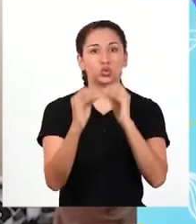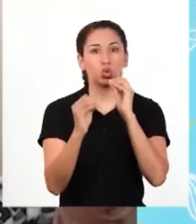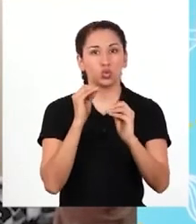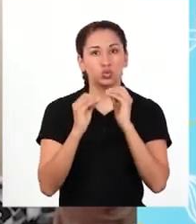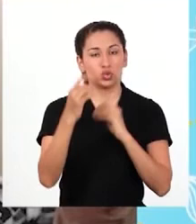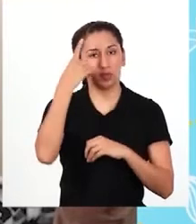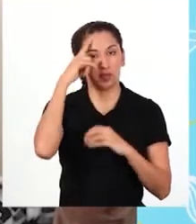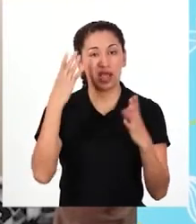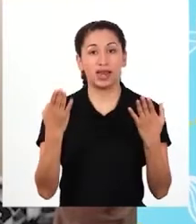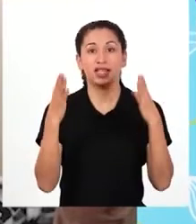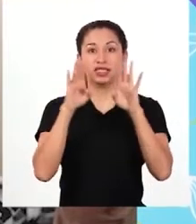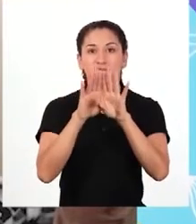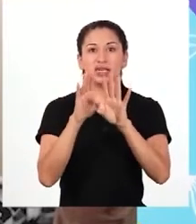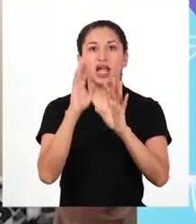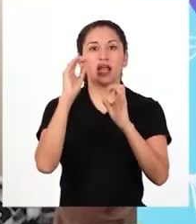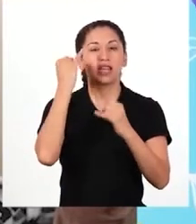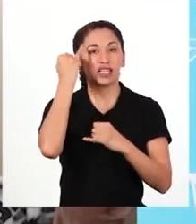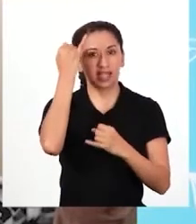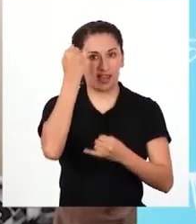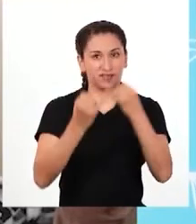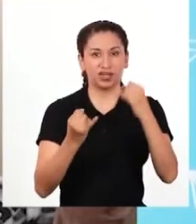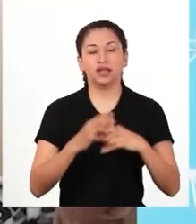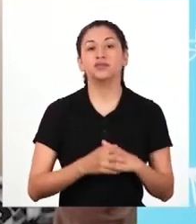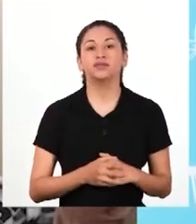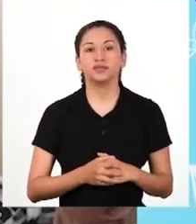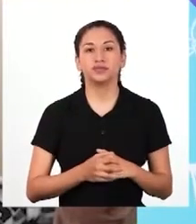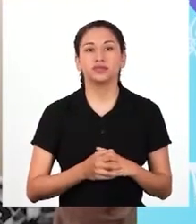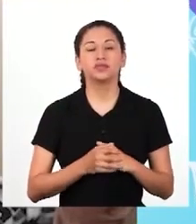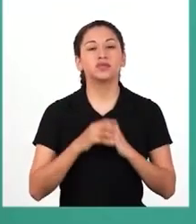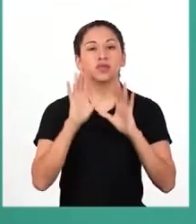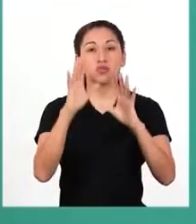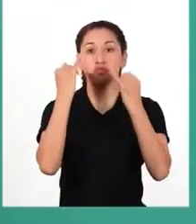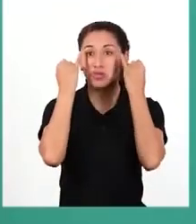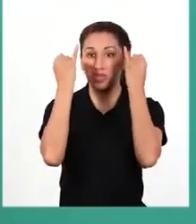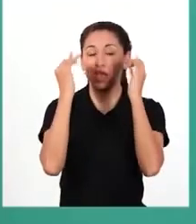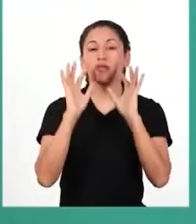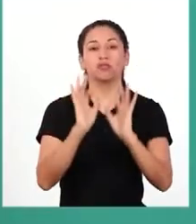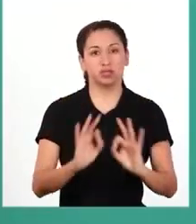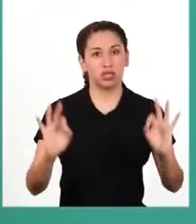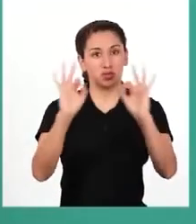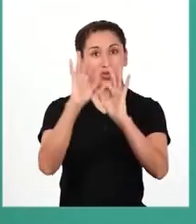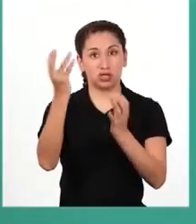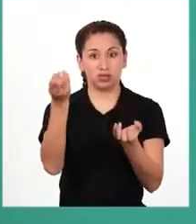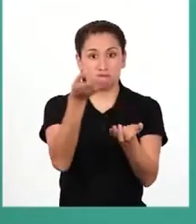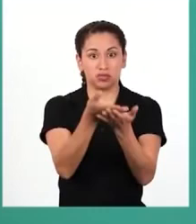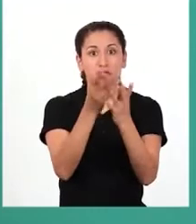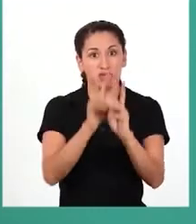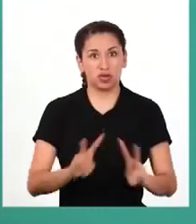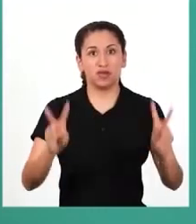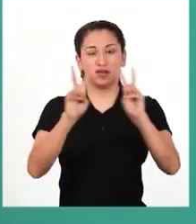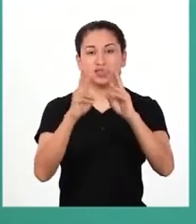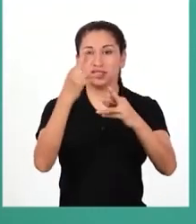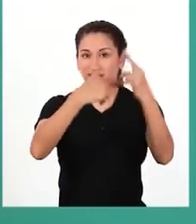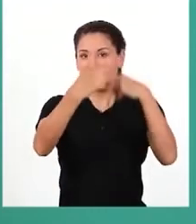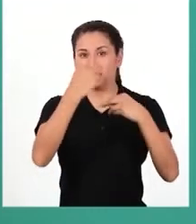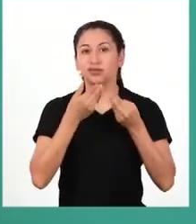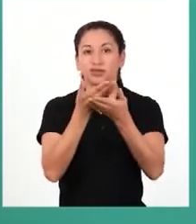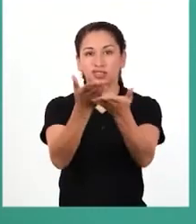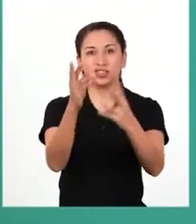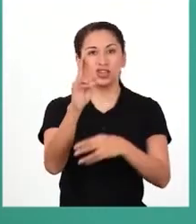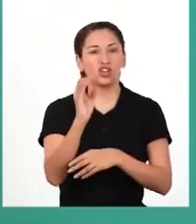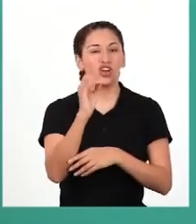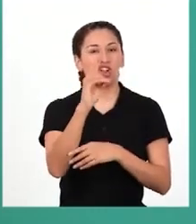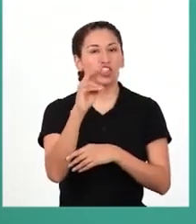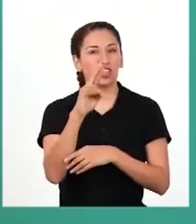acciones o medidas de solución y cerrar con conclusiones. Muchas gracias. Sus aportes son muy valiosos para todas y